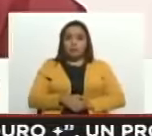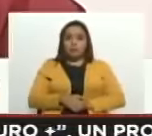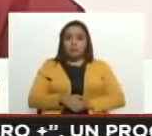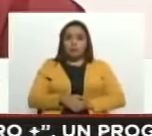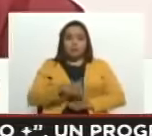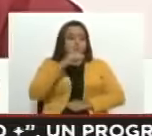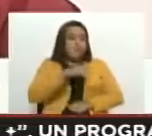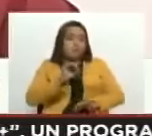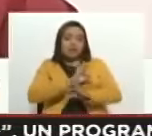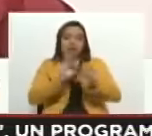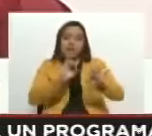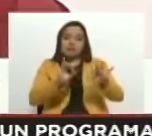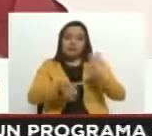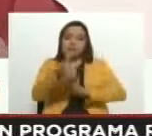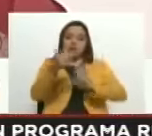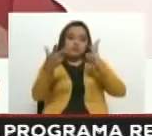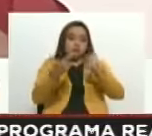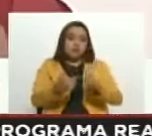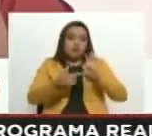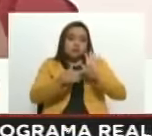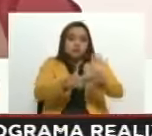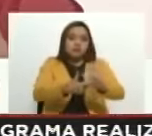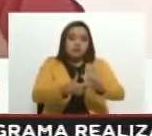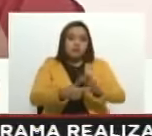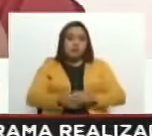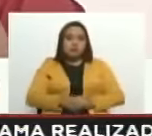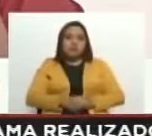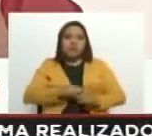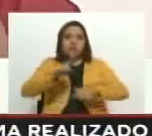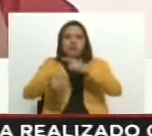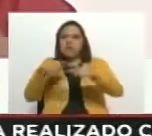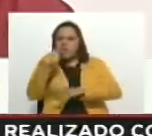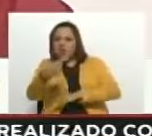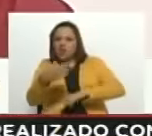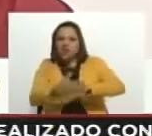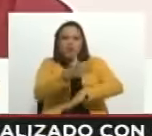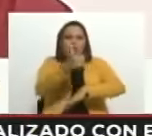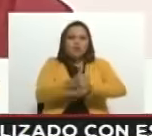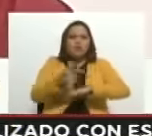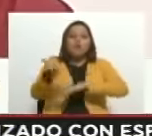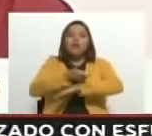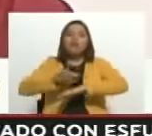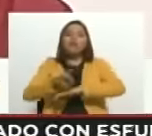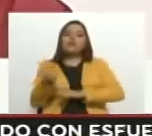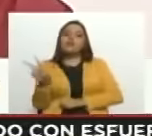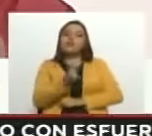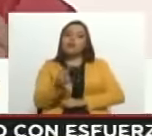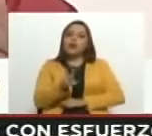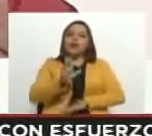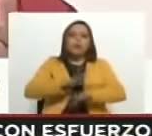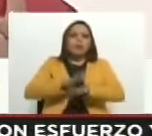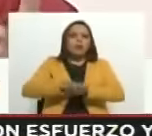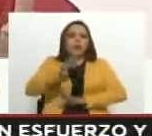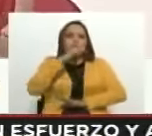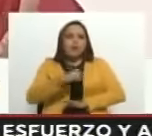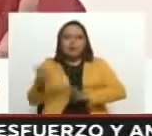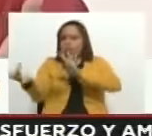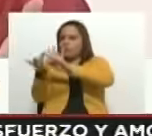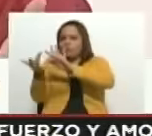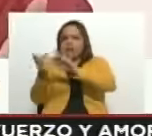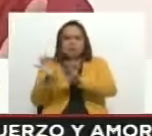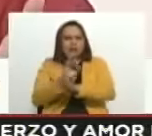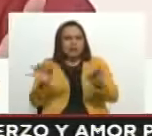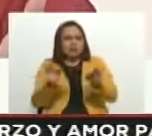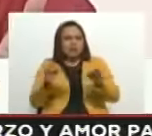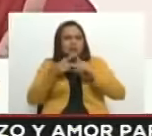números. Y entonces le echaron la culpa al Estado venezolano porque no tenían conexión. Y ellos no hicieron